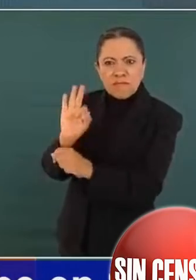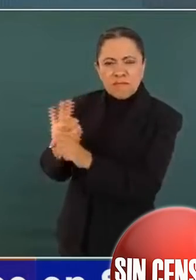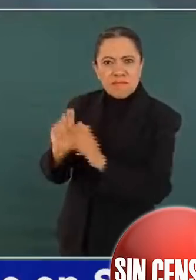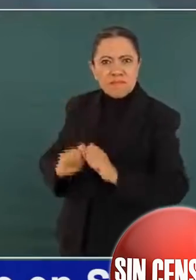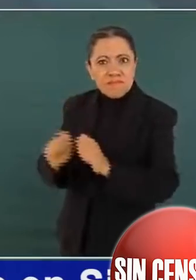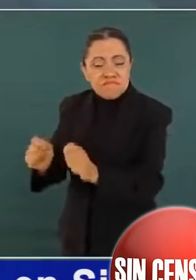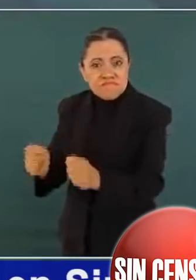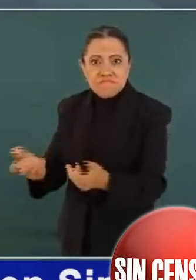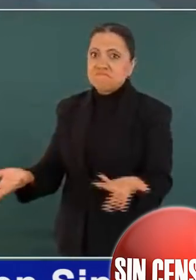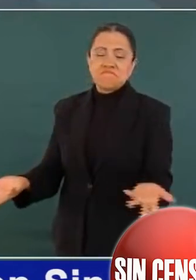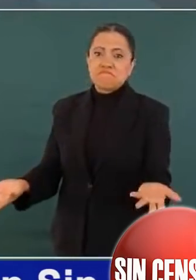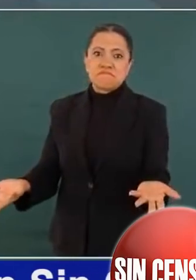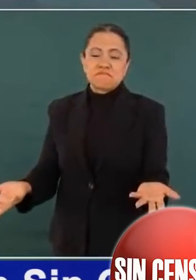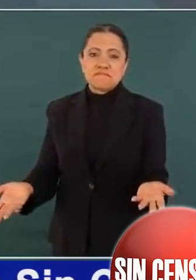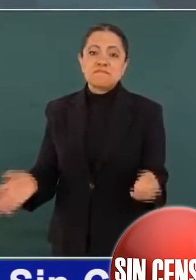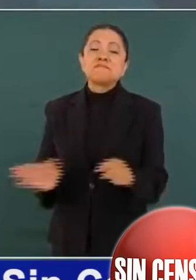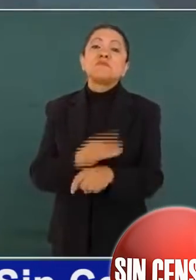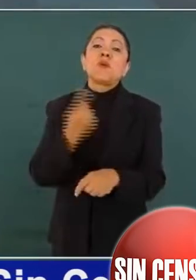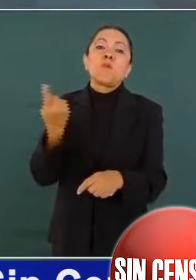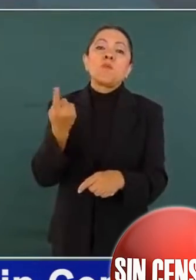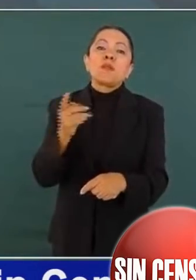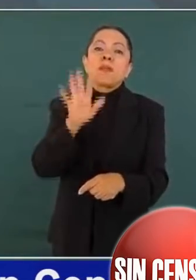considerarlos menores de edad